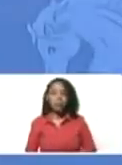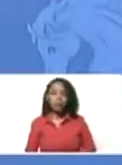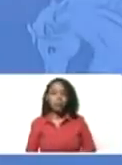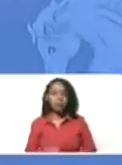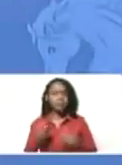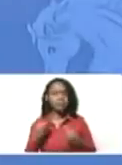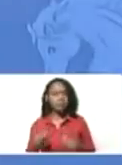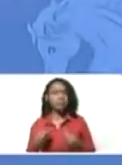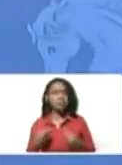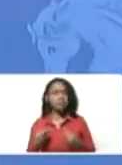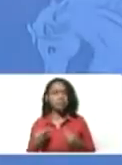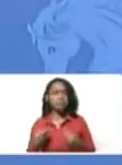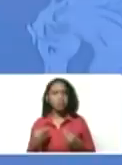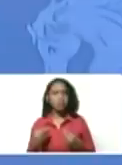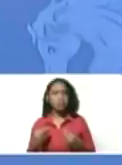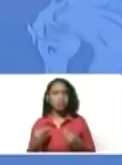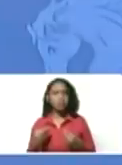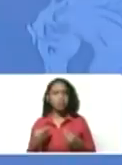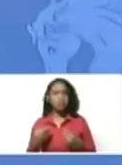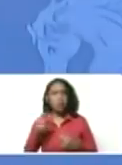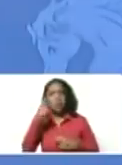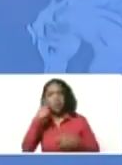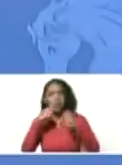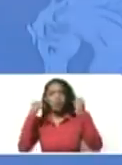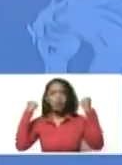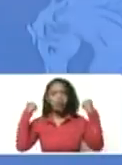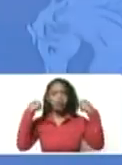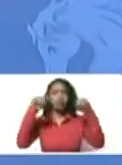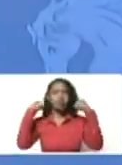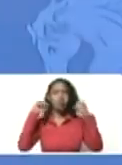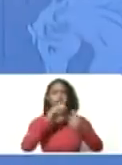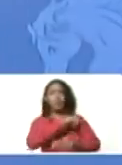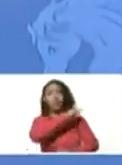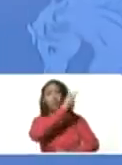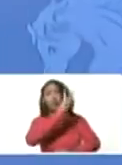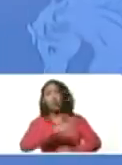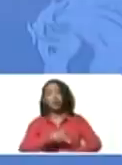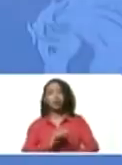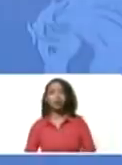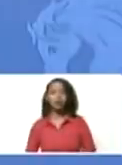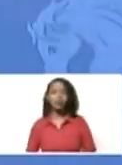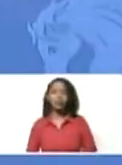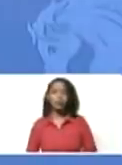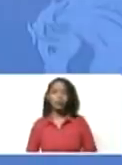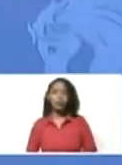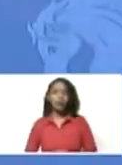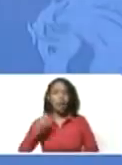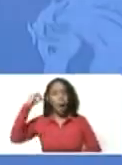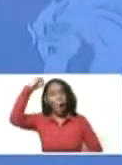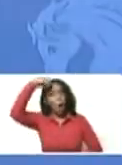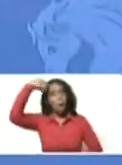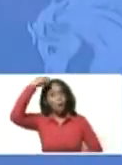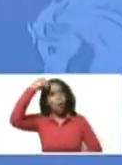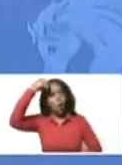para la dramaturgia, el ensayo, la poesía, la crónica,